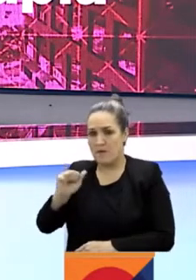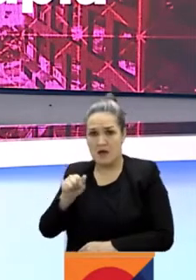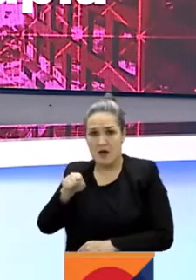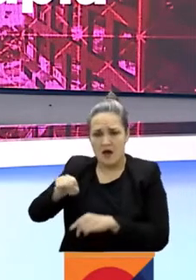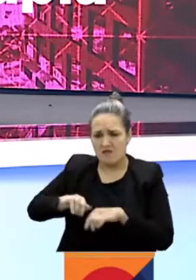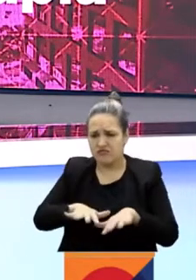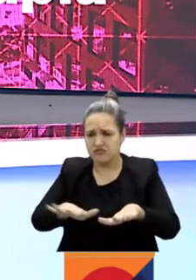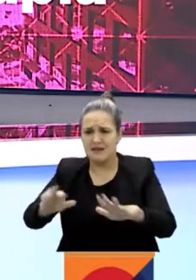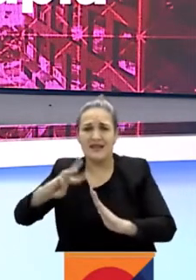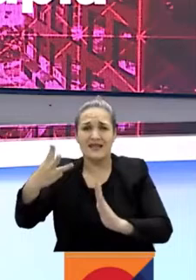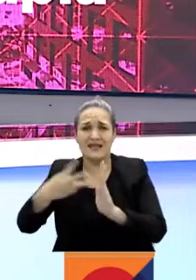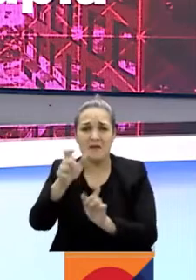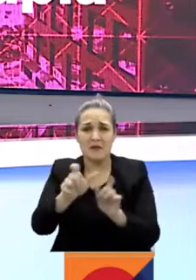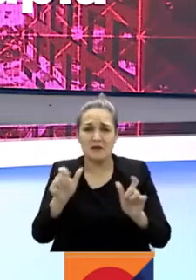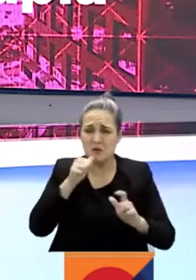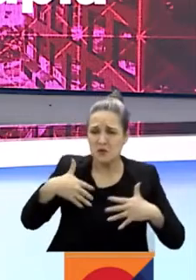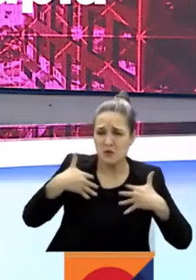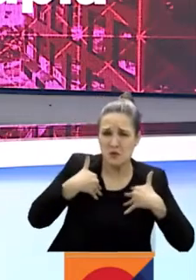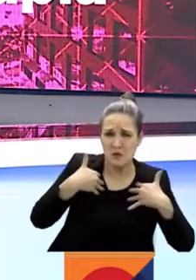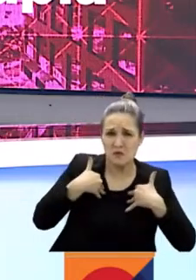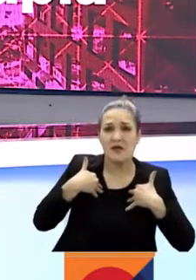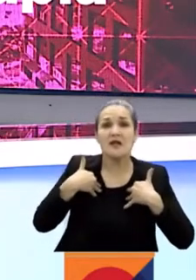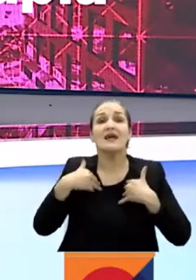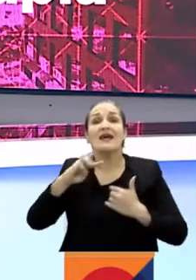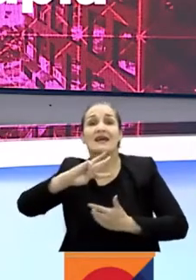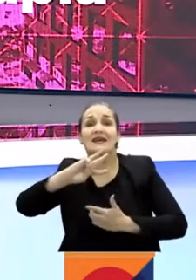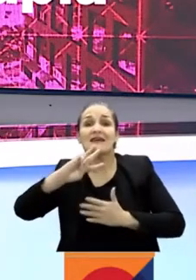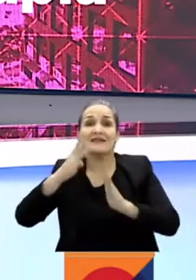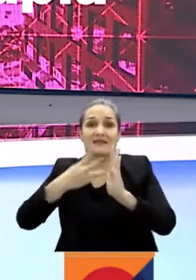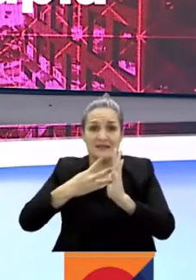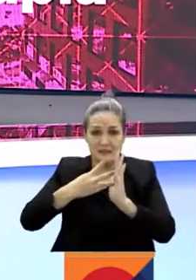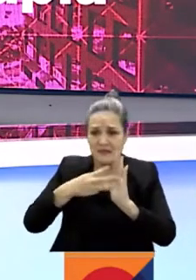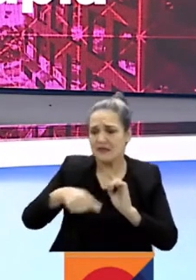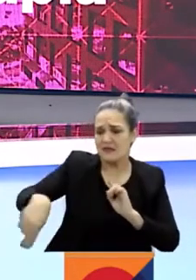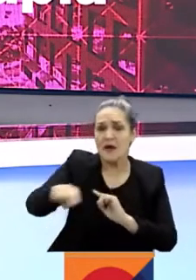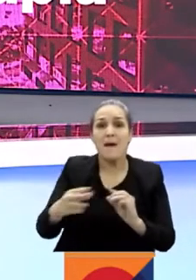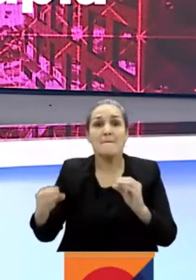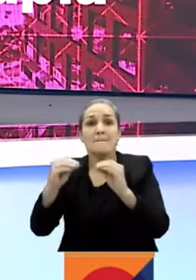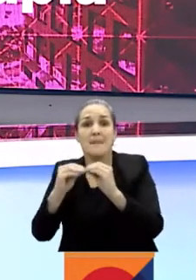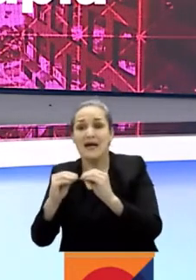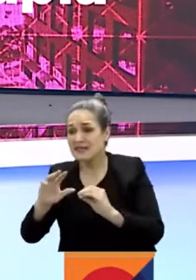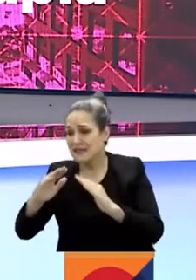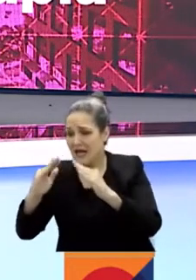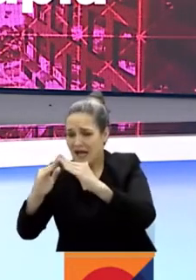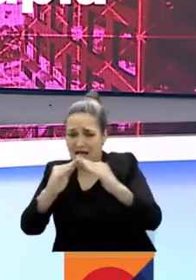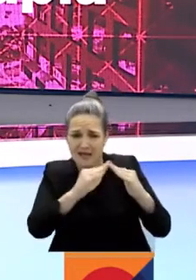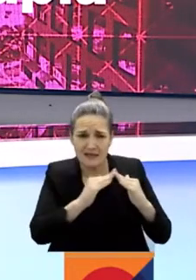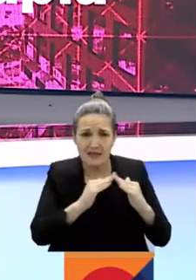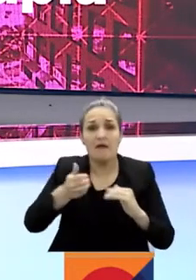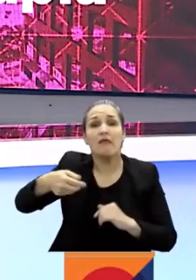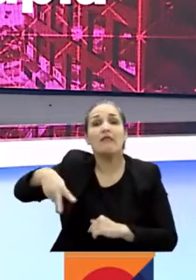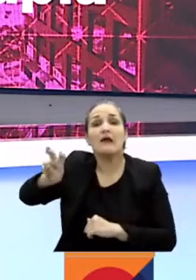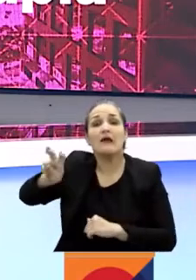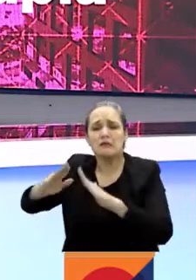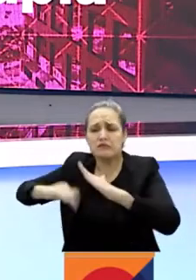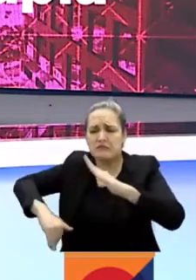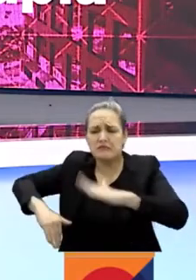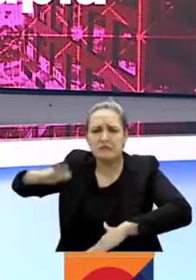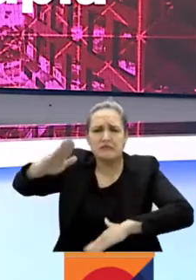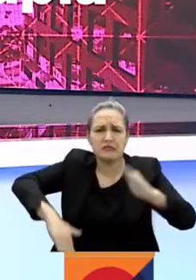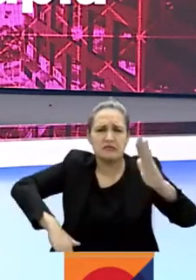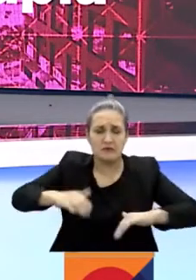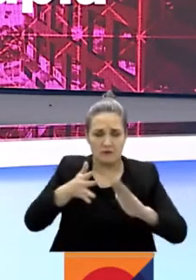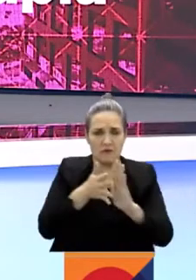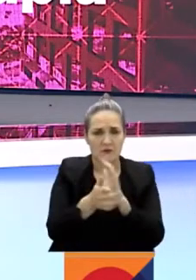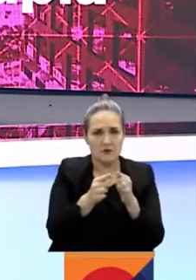300 casas y derrumbó 17. Las autoridades están en la zona atendiendo la emergencia. El siguiente es un informe de Carlos